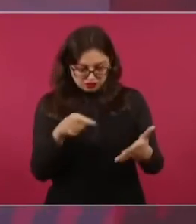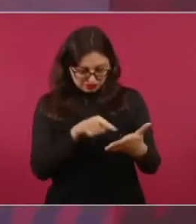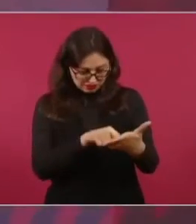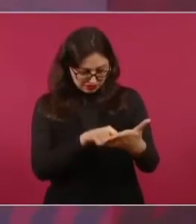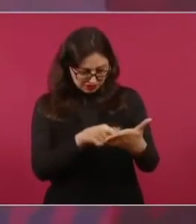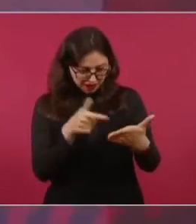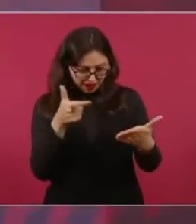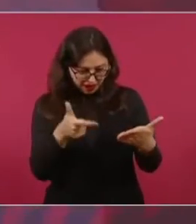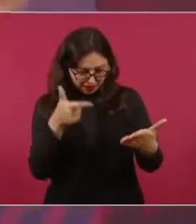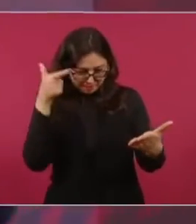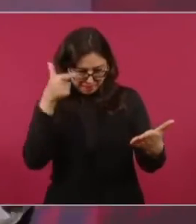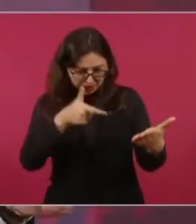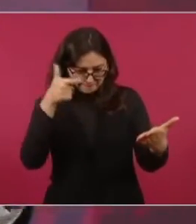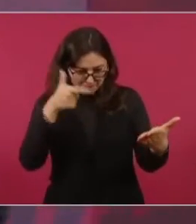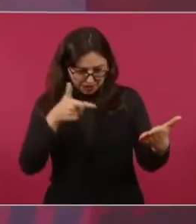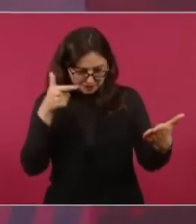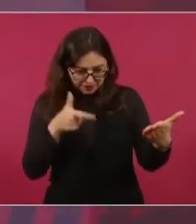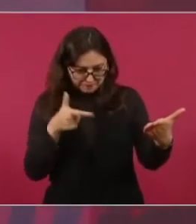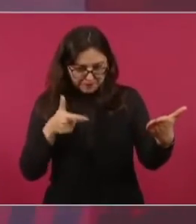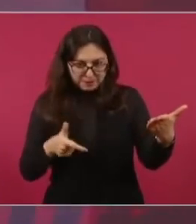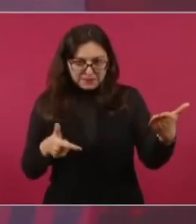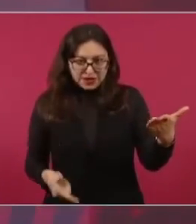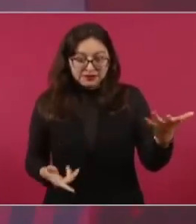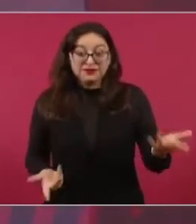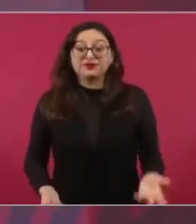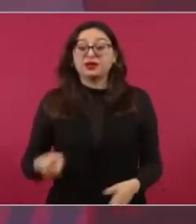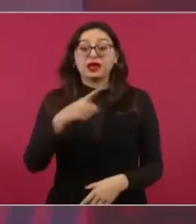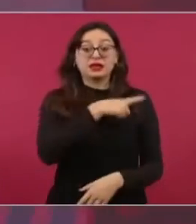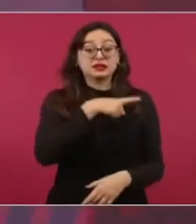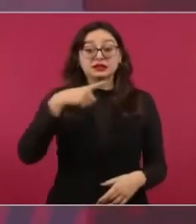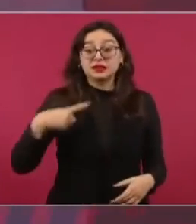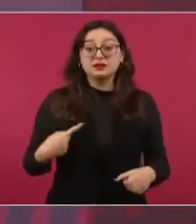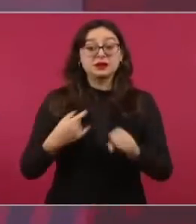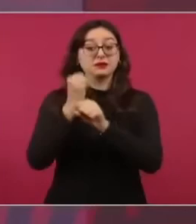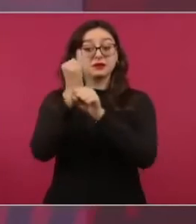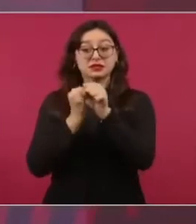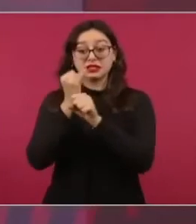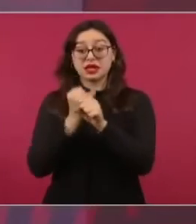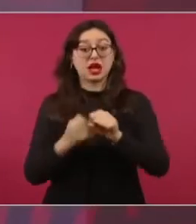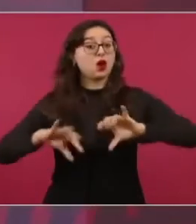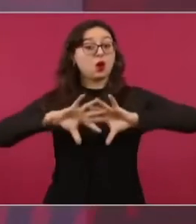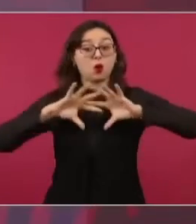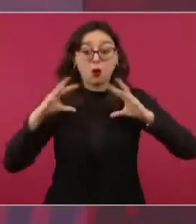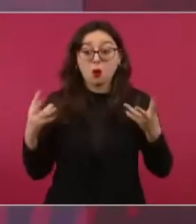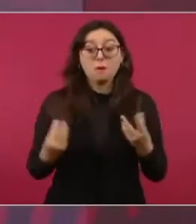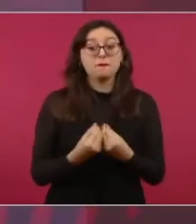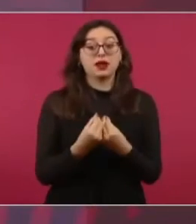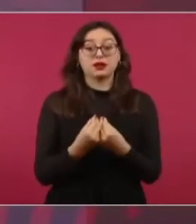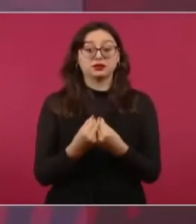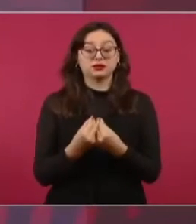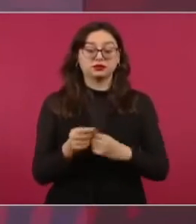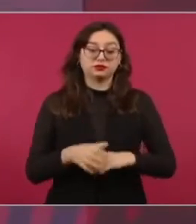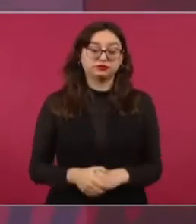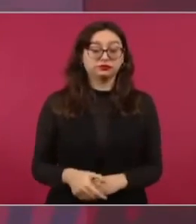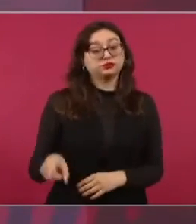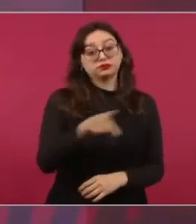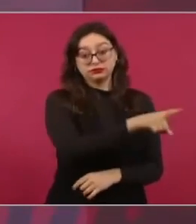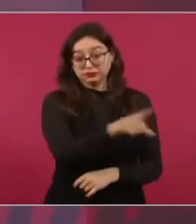Entonces, es cuestión de reconstruir toda la historia. Eso les va a corresponder a